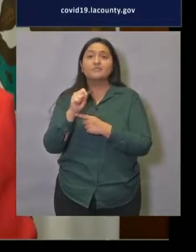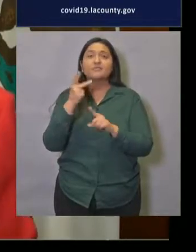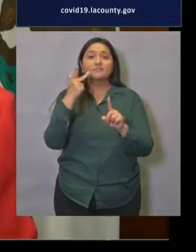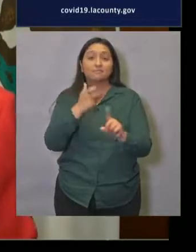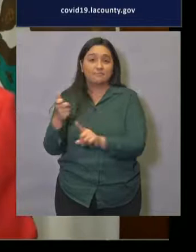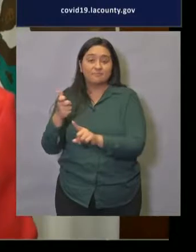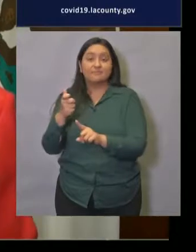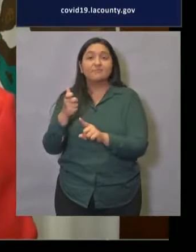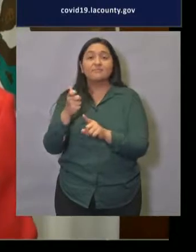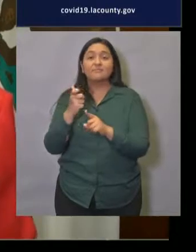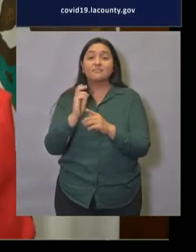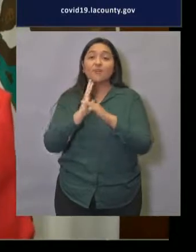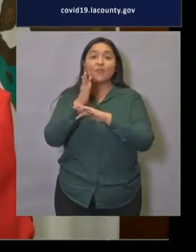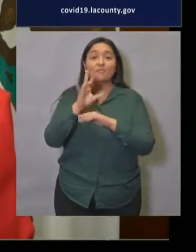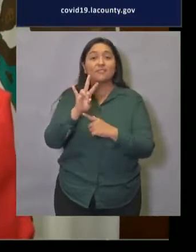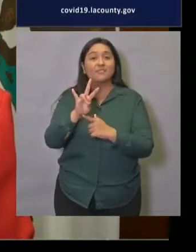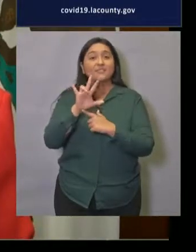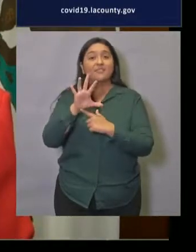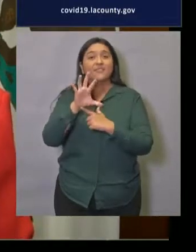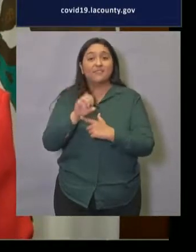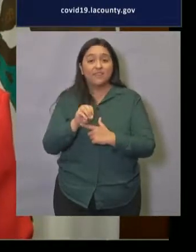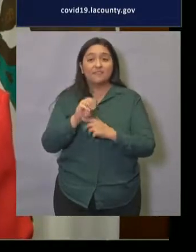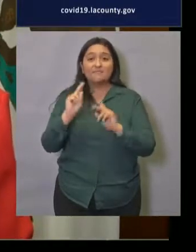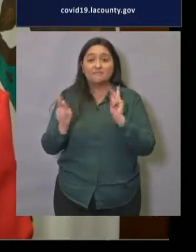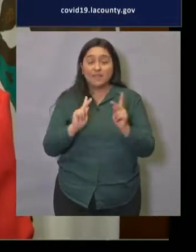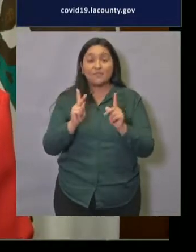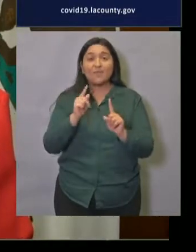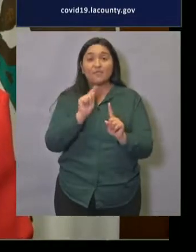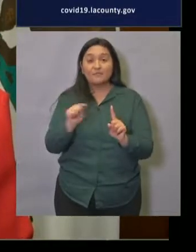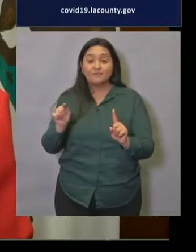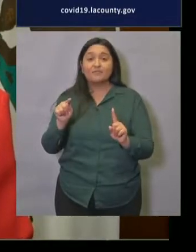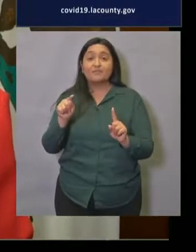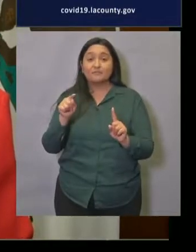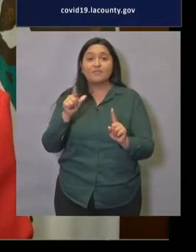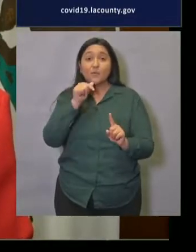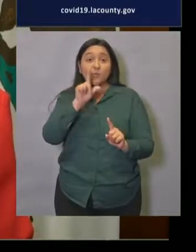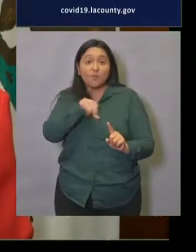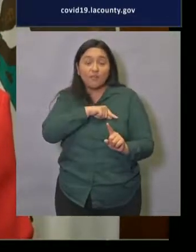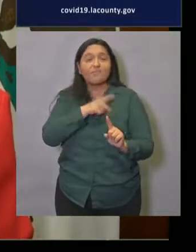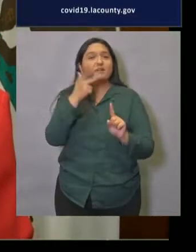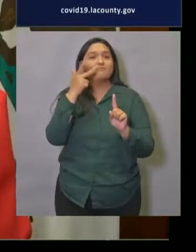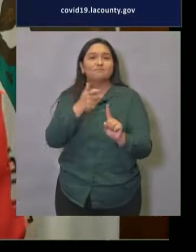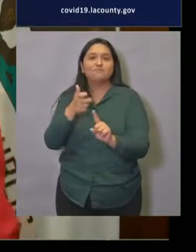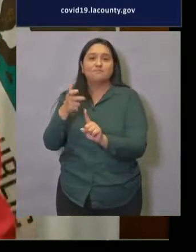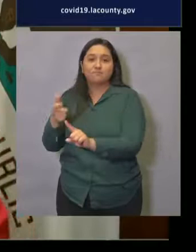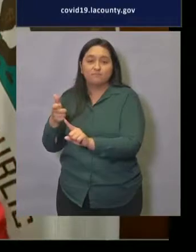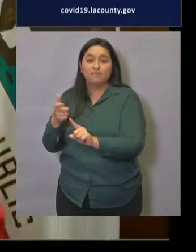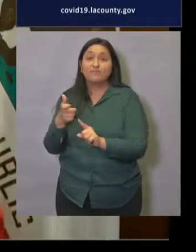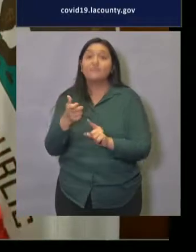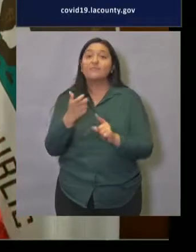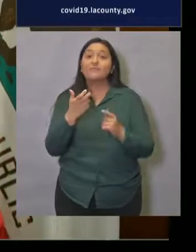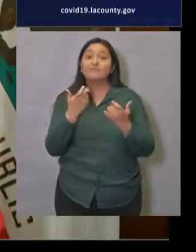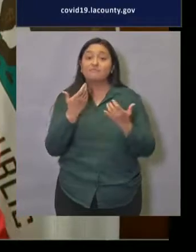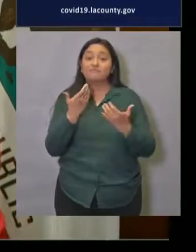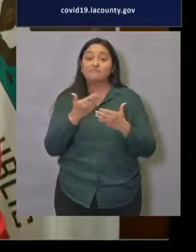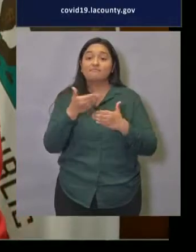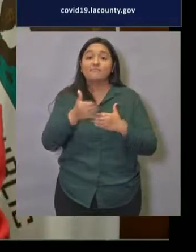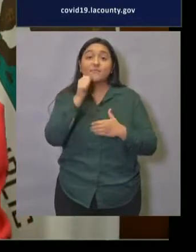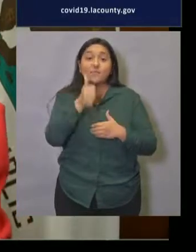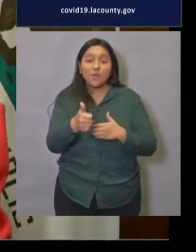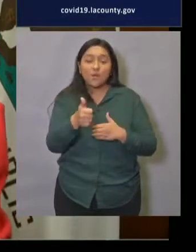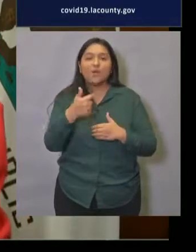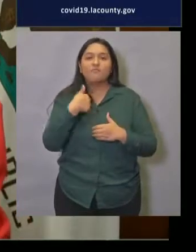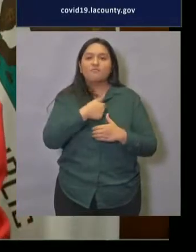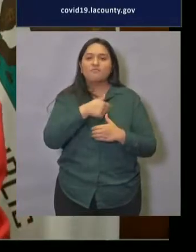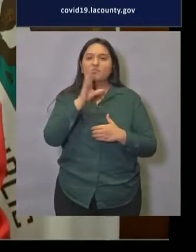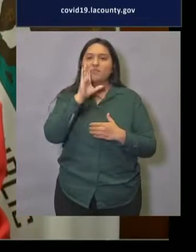750 vacunas a miembros elegibles de la comunidad. Y mañana voy a presentar una moción pidiendo